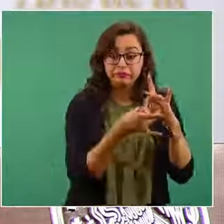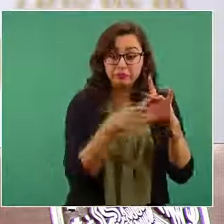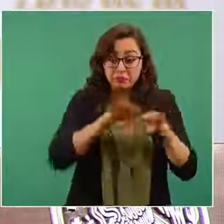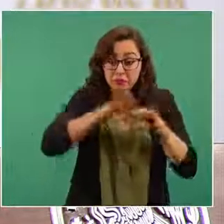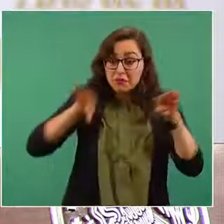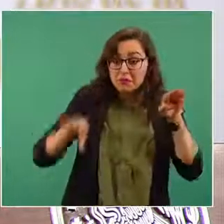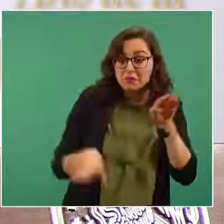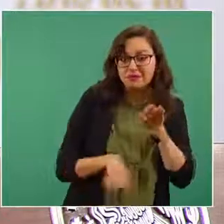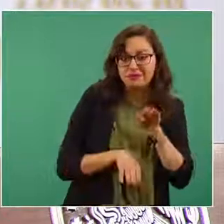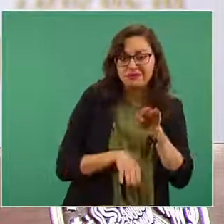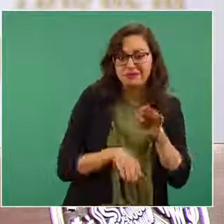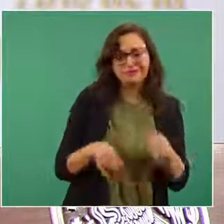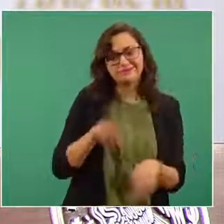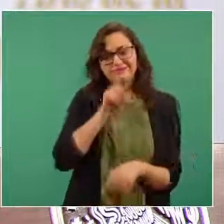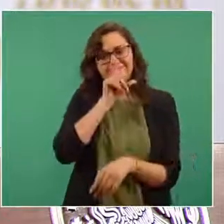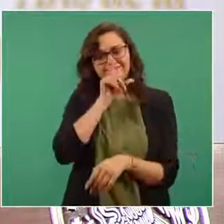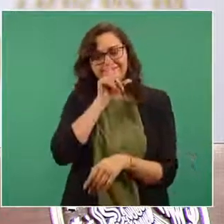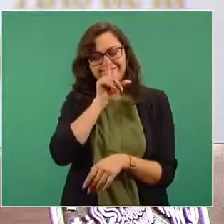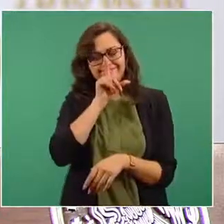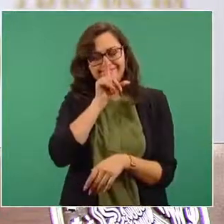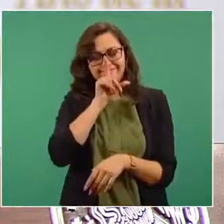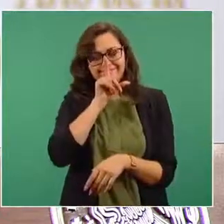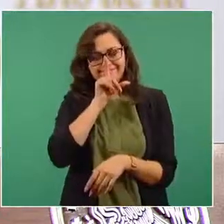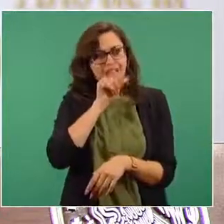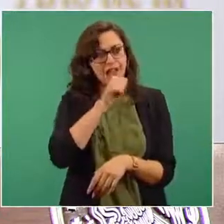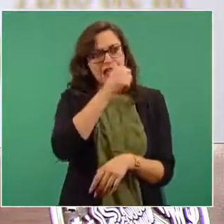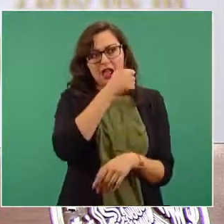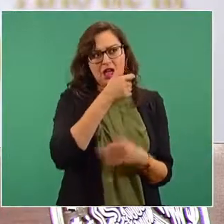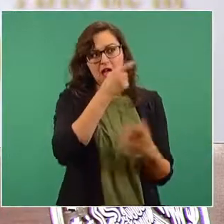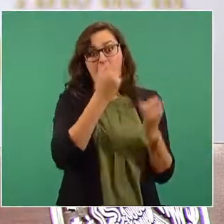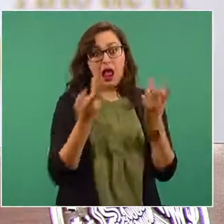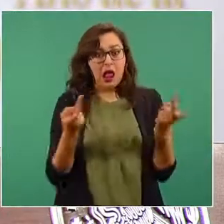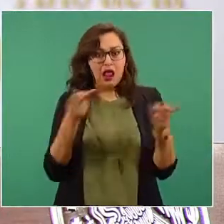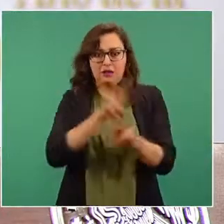Somos países libres, independientes, soberanos.